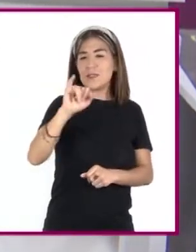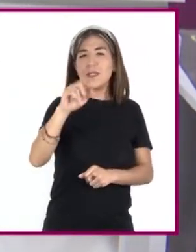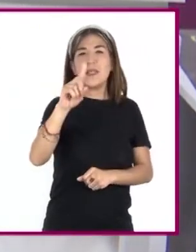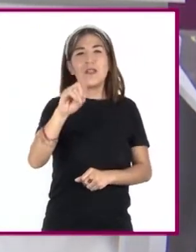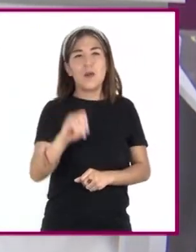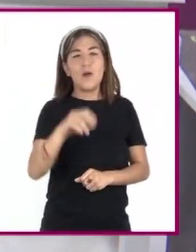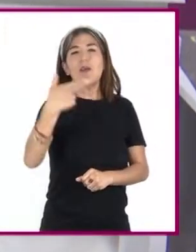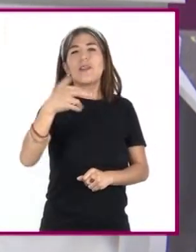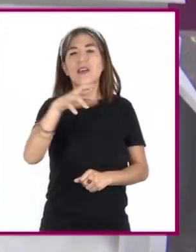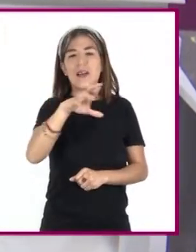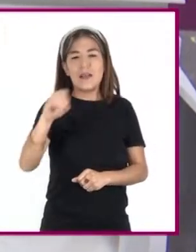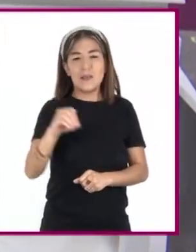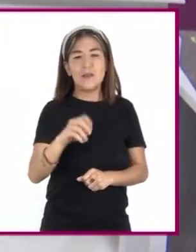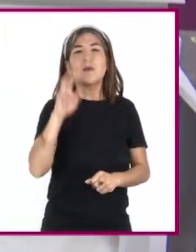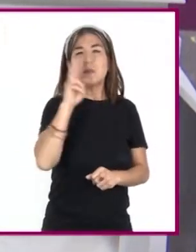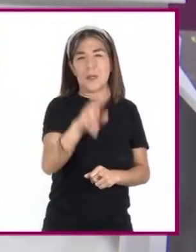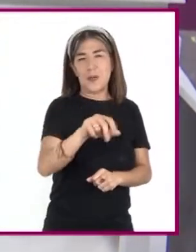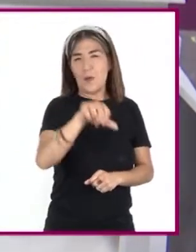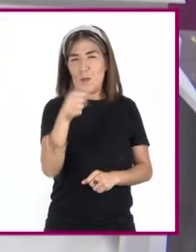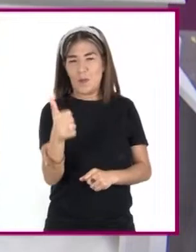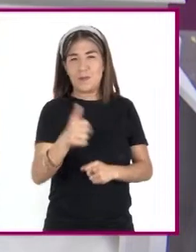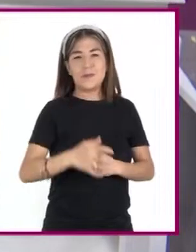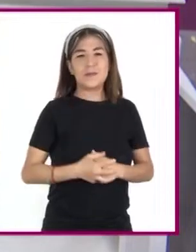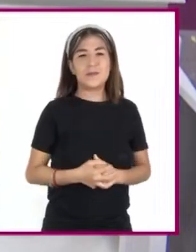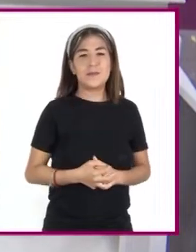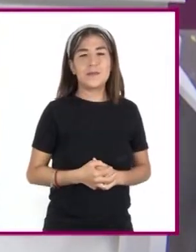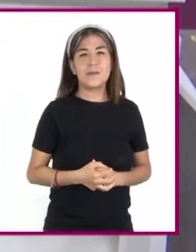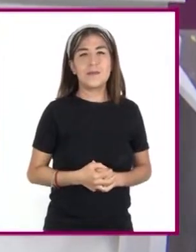y obtenemos lo siguiente.